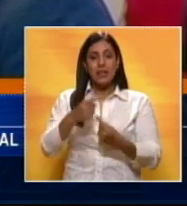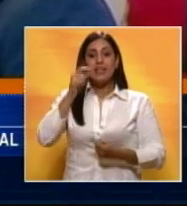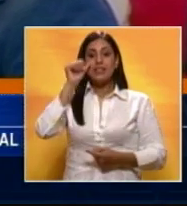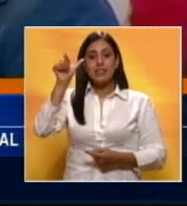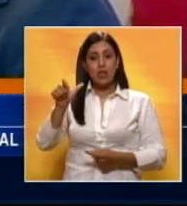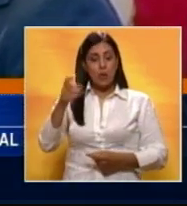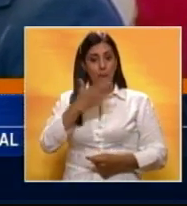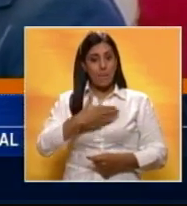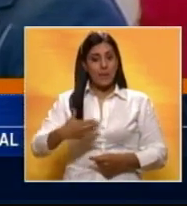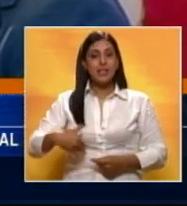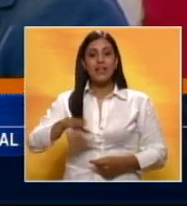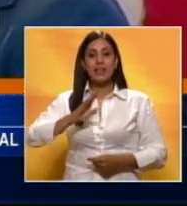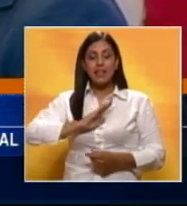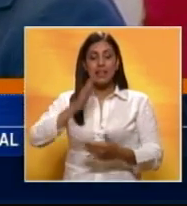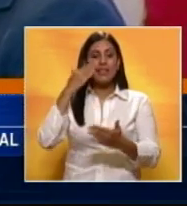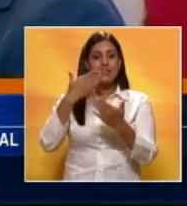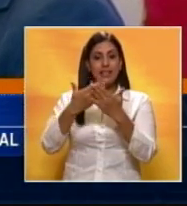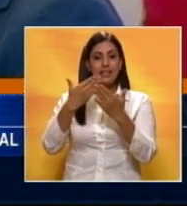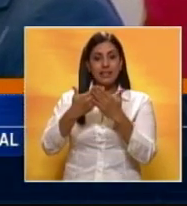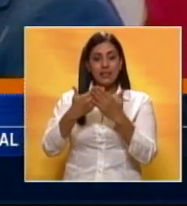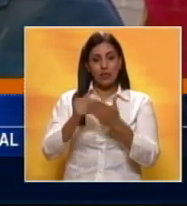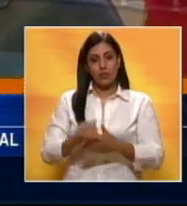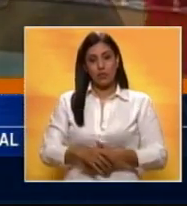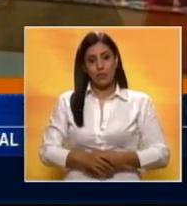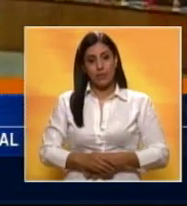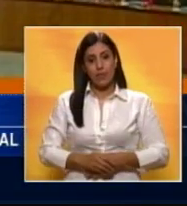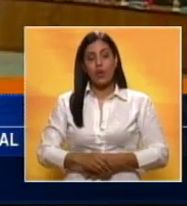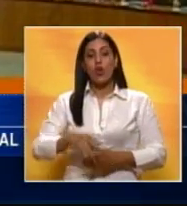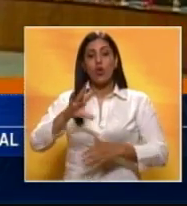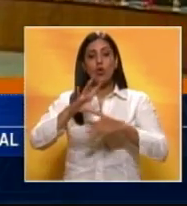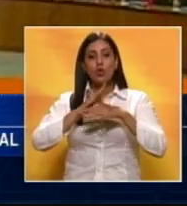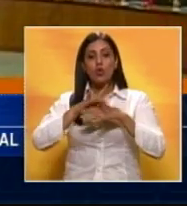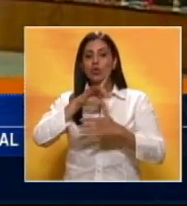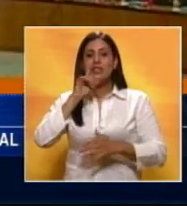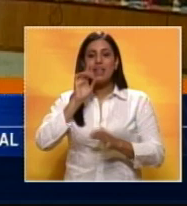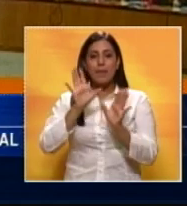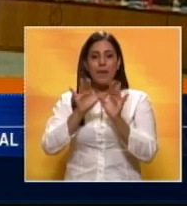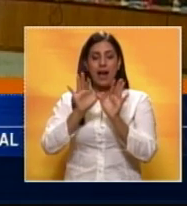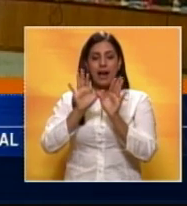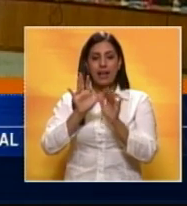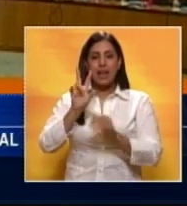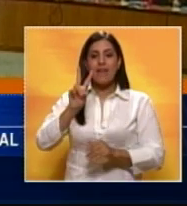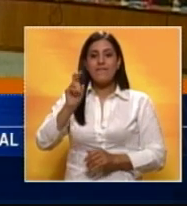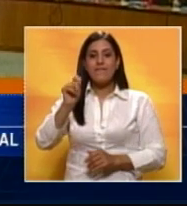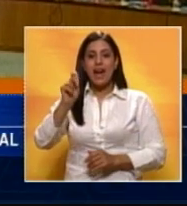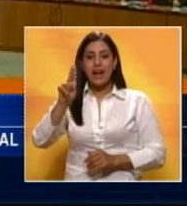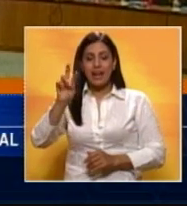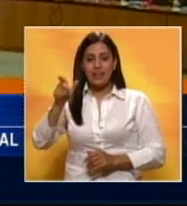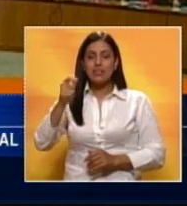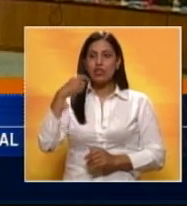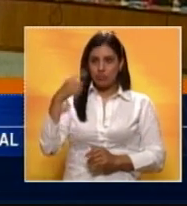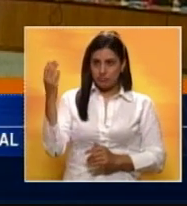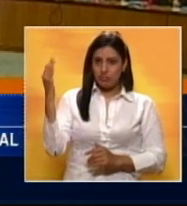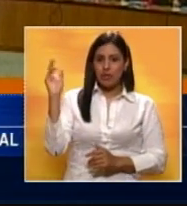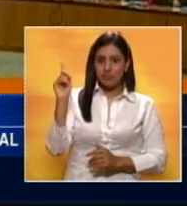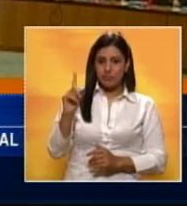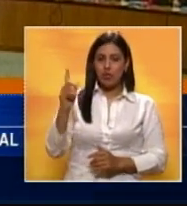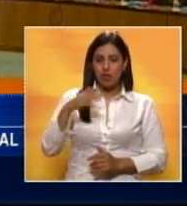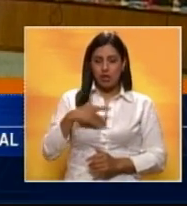señor presidente, se encuentra un testigo de excepción, el doctor Ángel Vargas, que yo solicito que sea